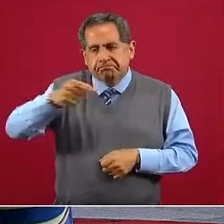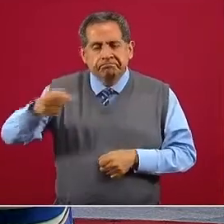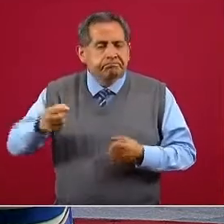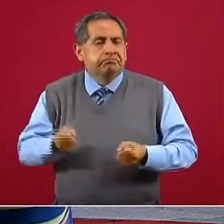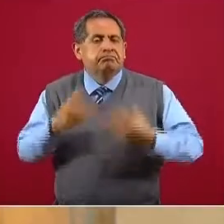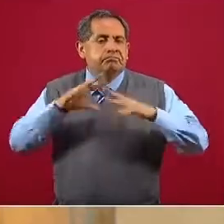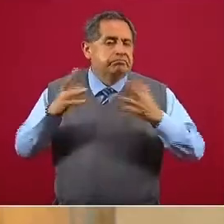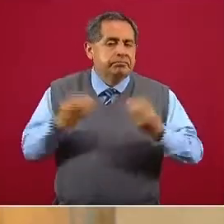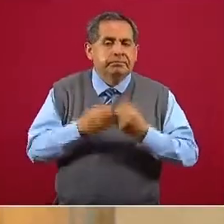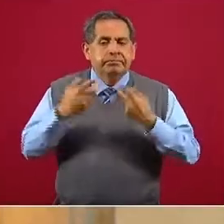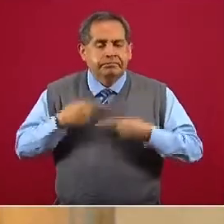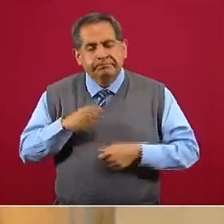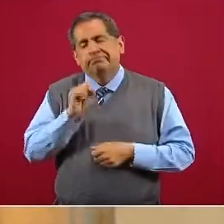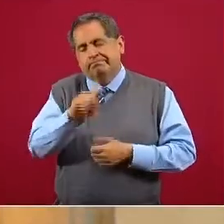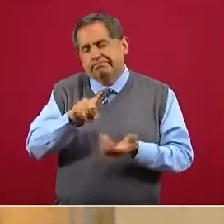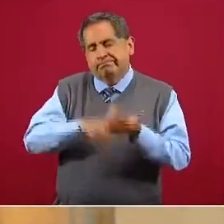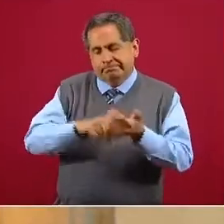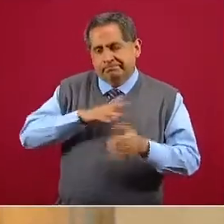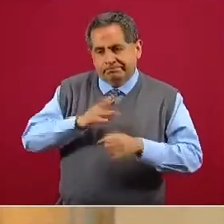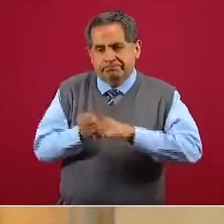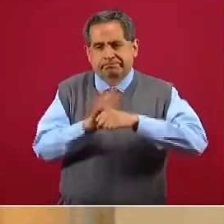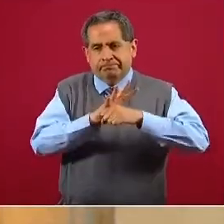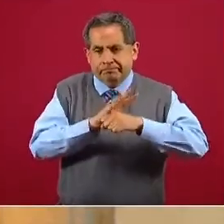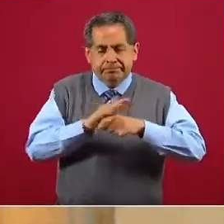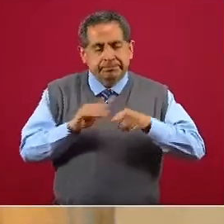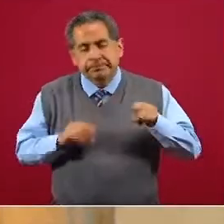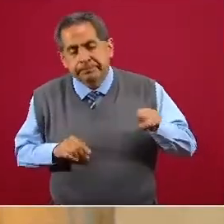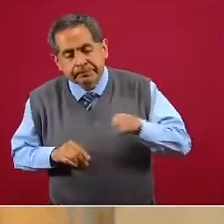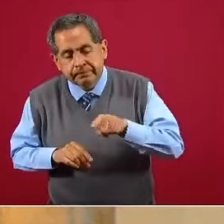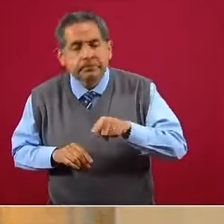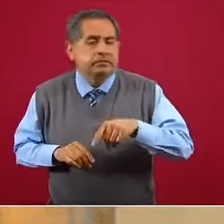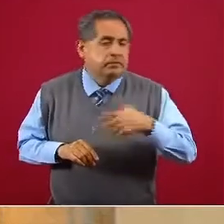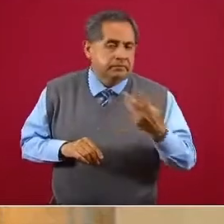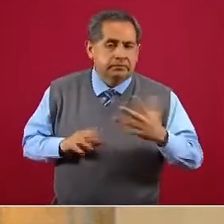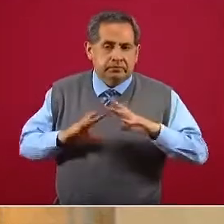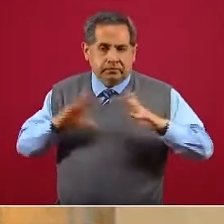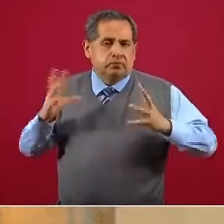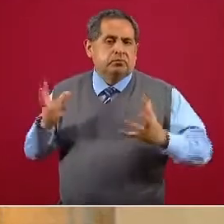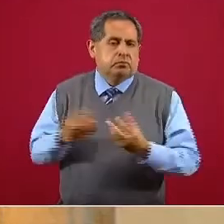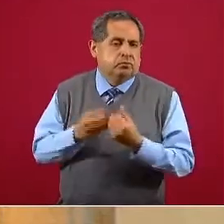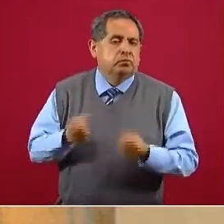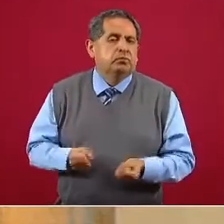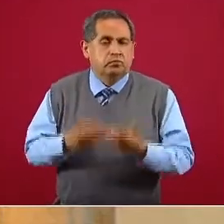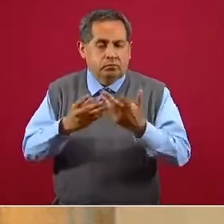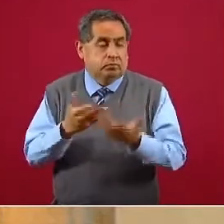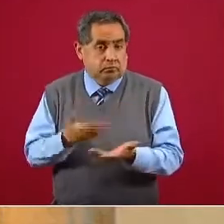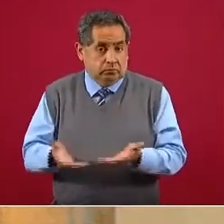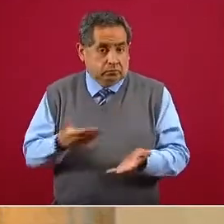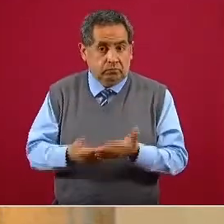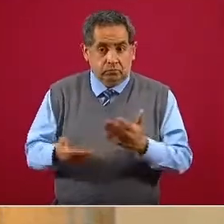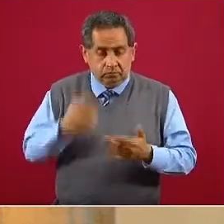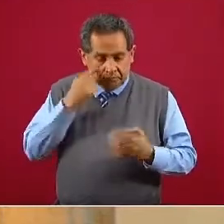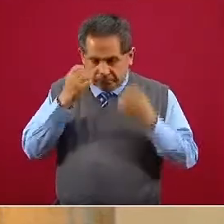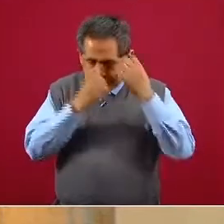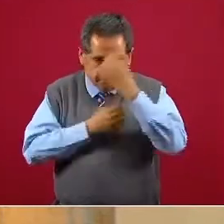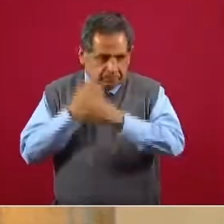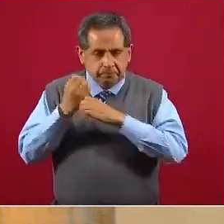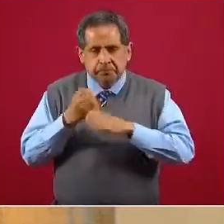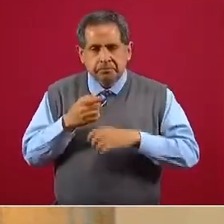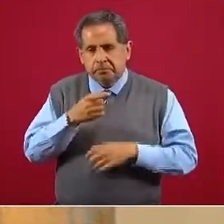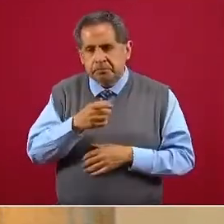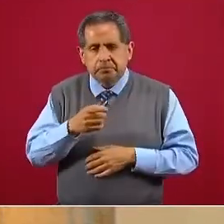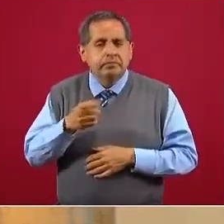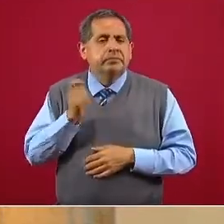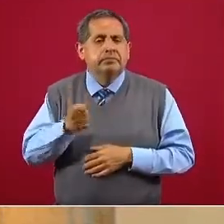las personas que precisamente han dado positivo a la prueba de SARS-CoV-2 del total de personas que hasta el momento se ha procesado